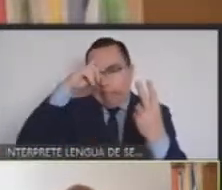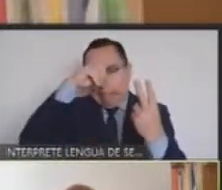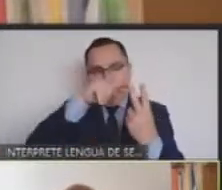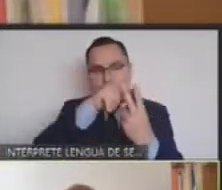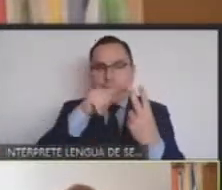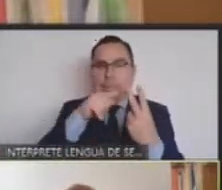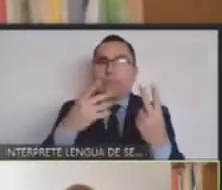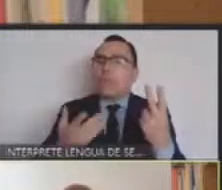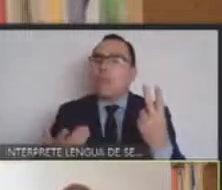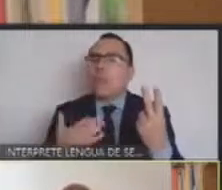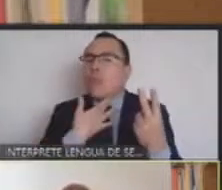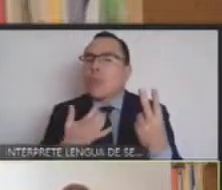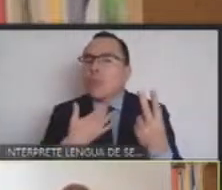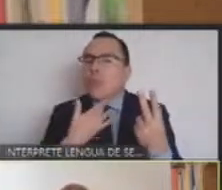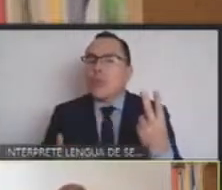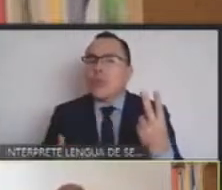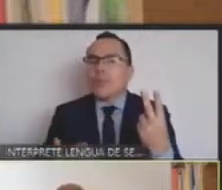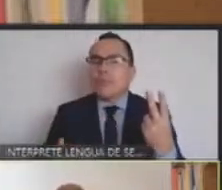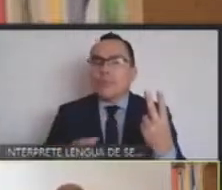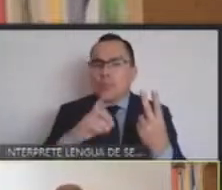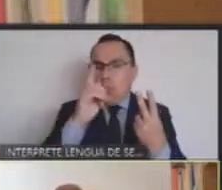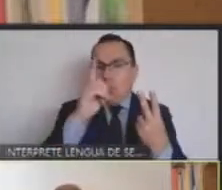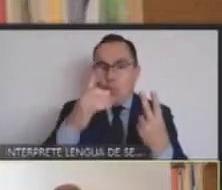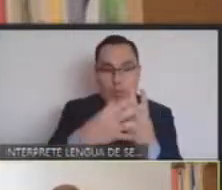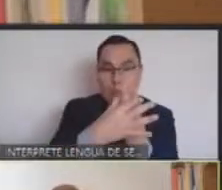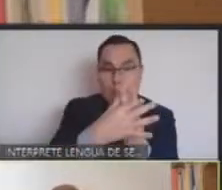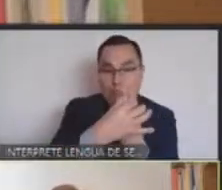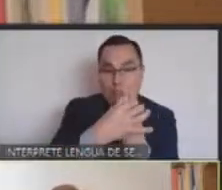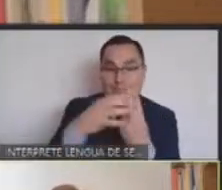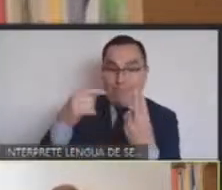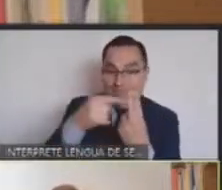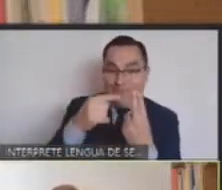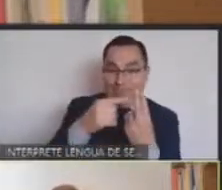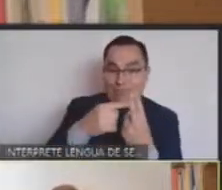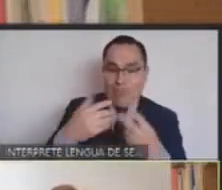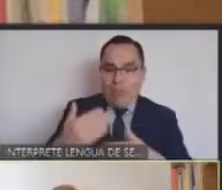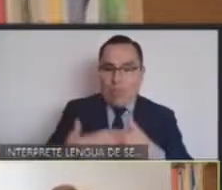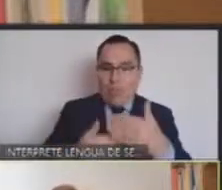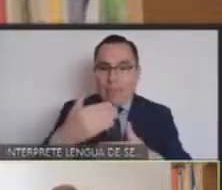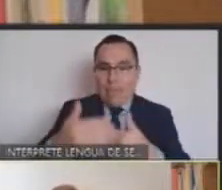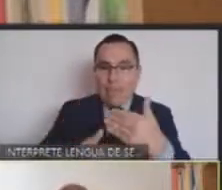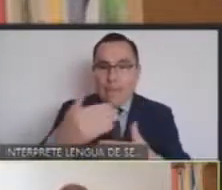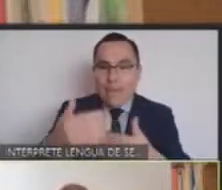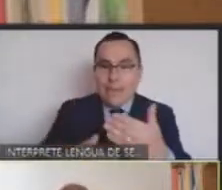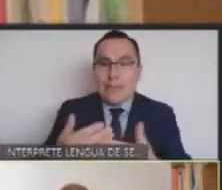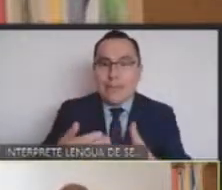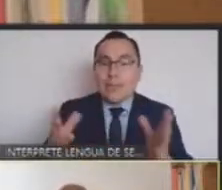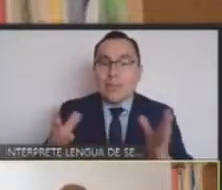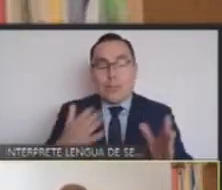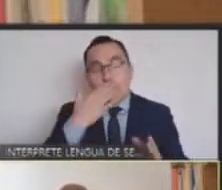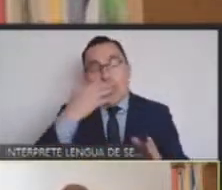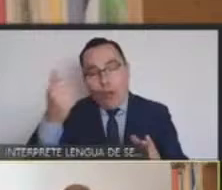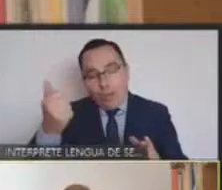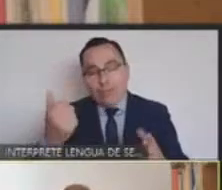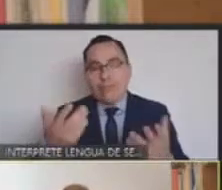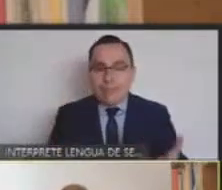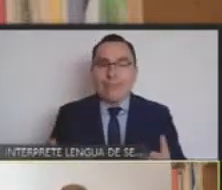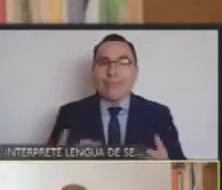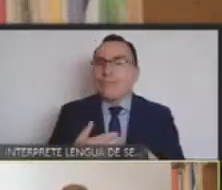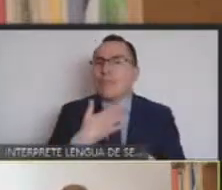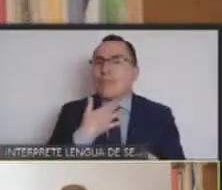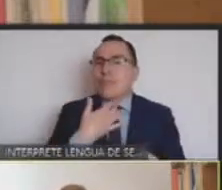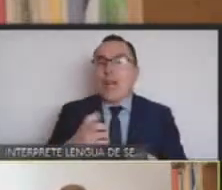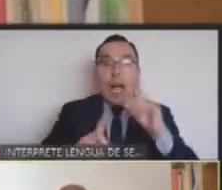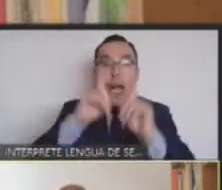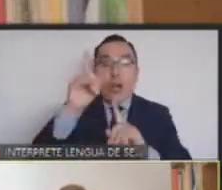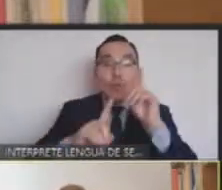Pero sin embargo, esta es una relación que se ha ido paulatinamente mejorando y que algunos